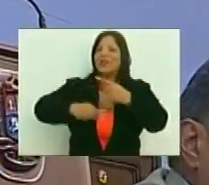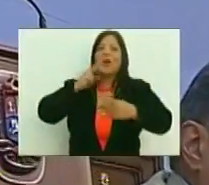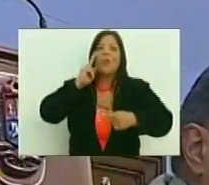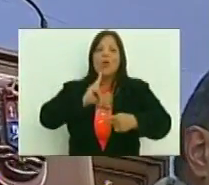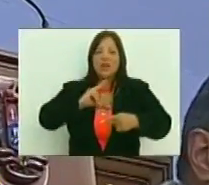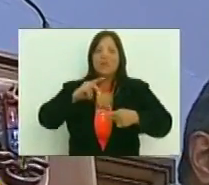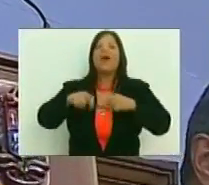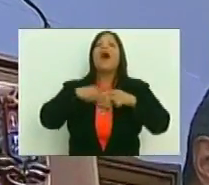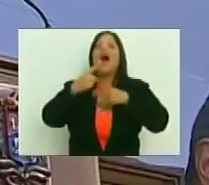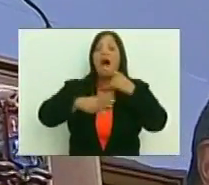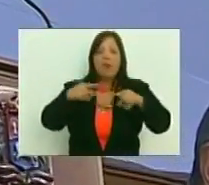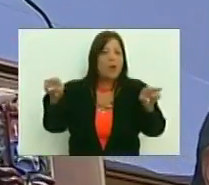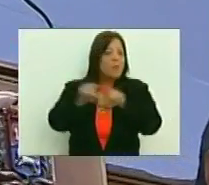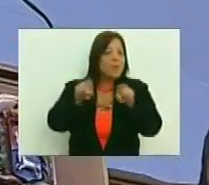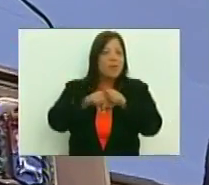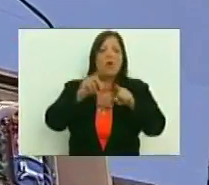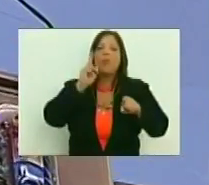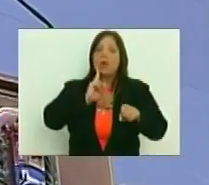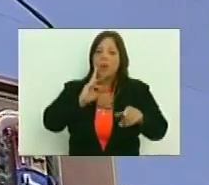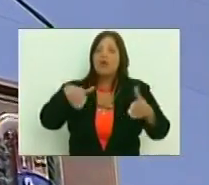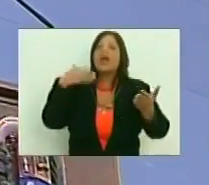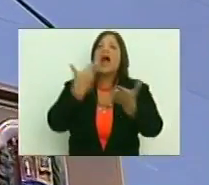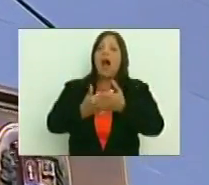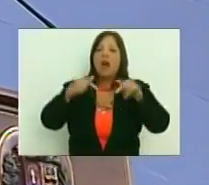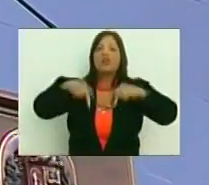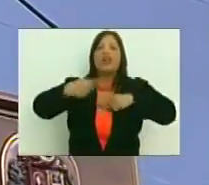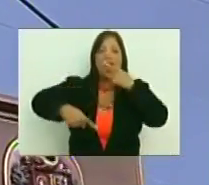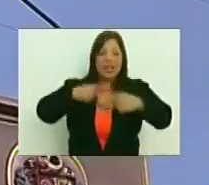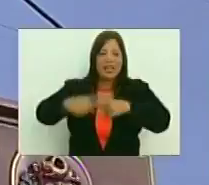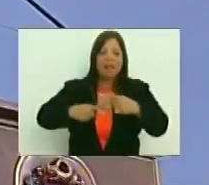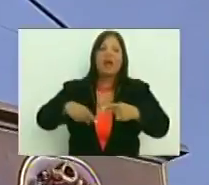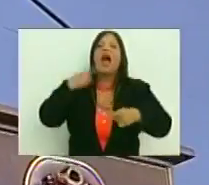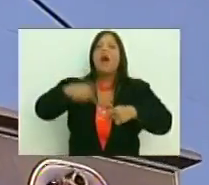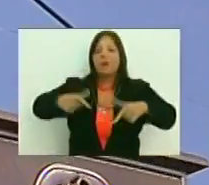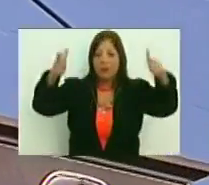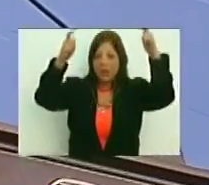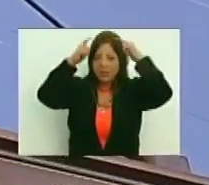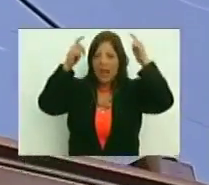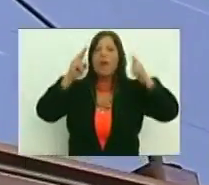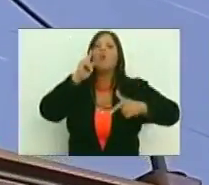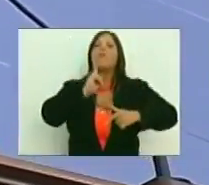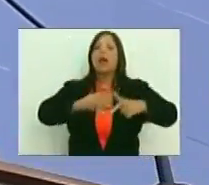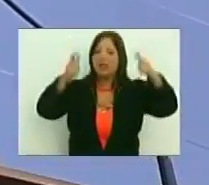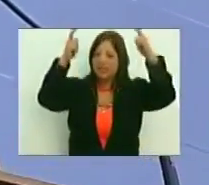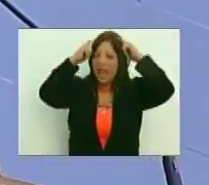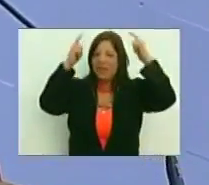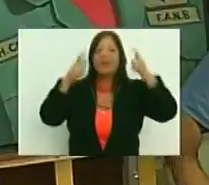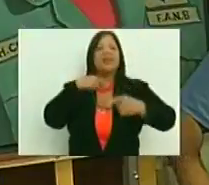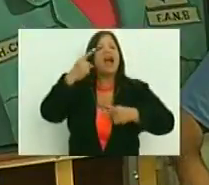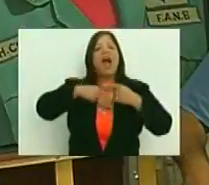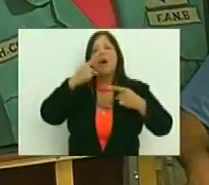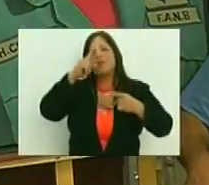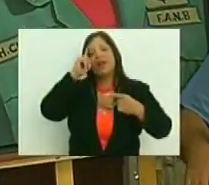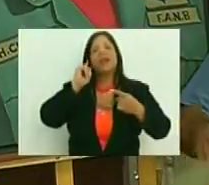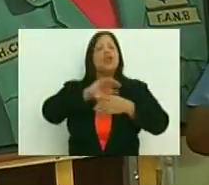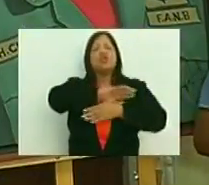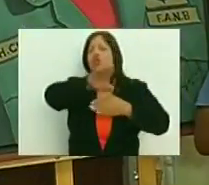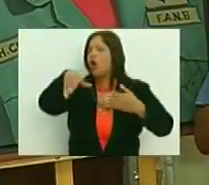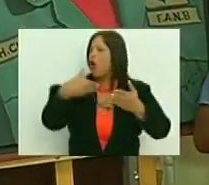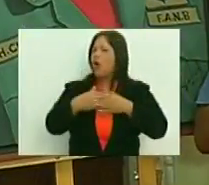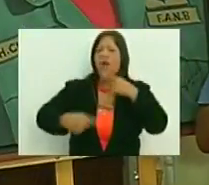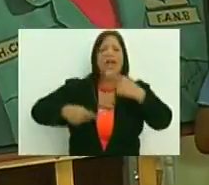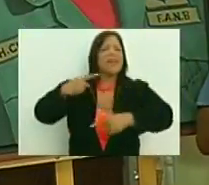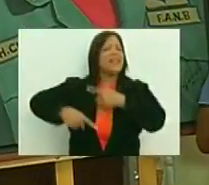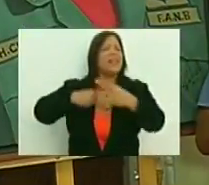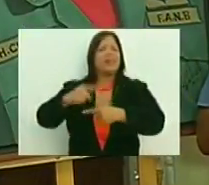Bolívar han hablado de Bolívar. Y a partir de esta generación irán a hablar de Bolívar, irán a hablar de Chávez. En todas las